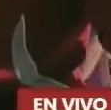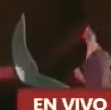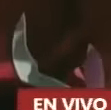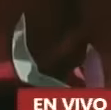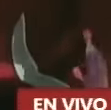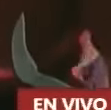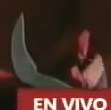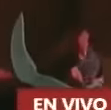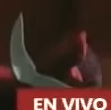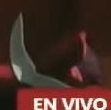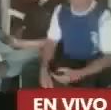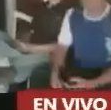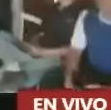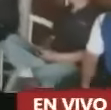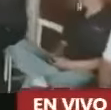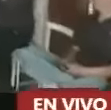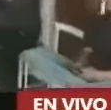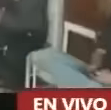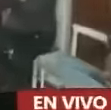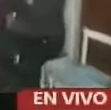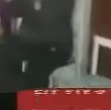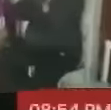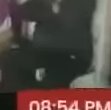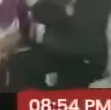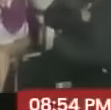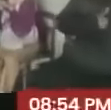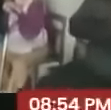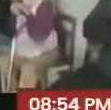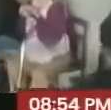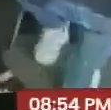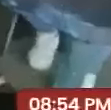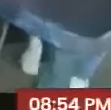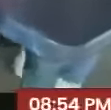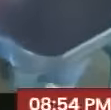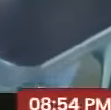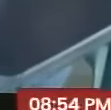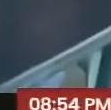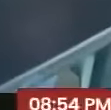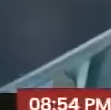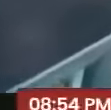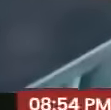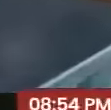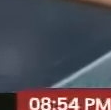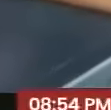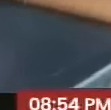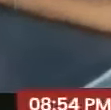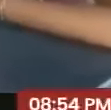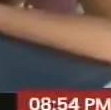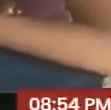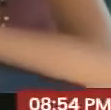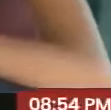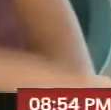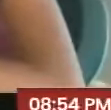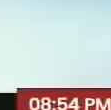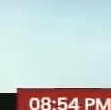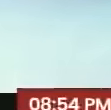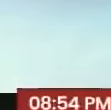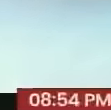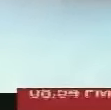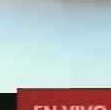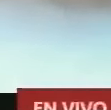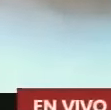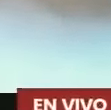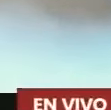querida. Somos todos en una sola voz, sí, estamos todos juntos aquí por nuestro Esequibo. Recordemos los